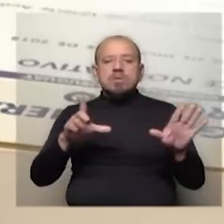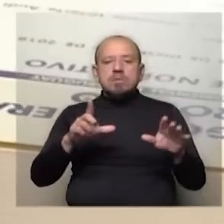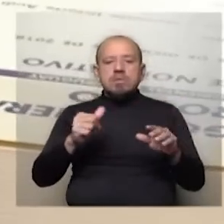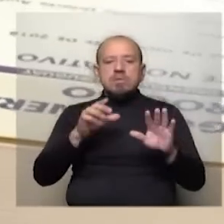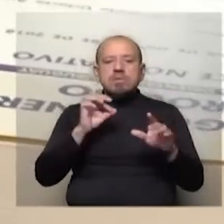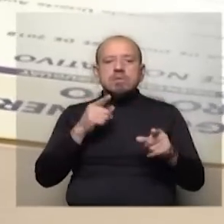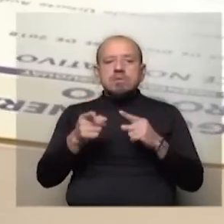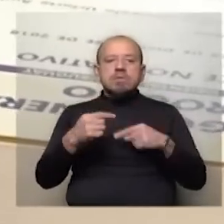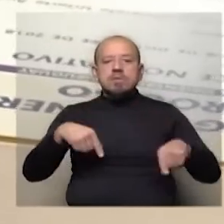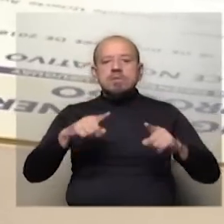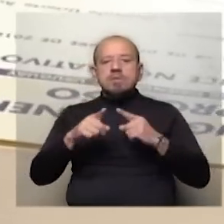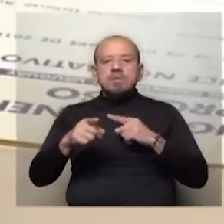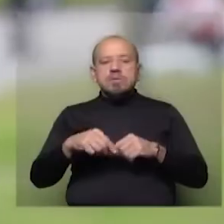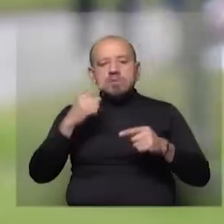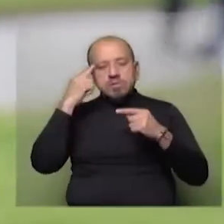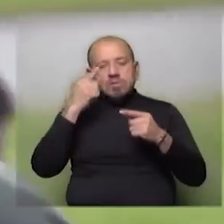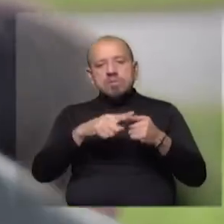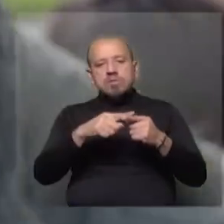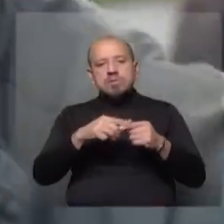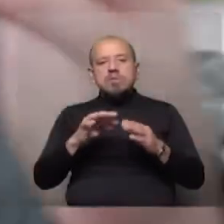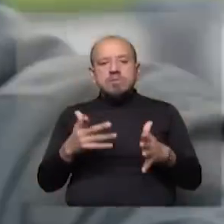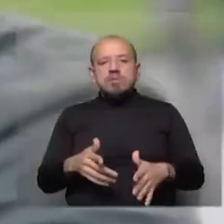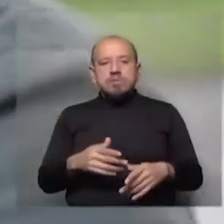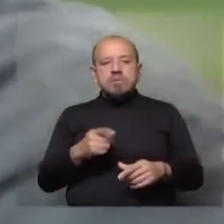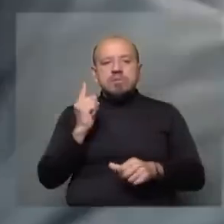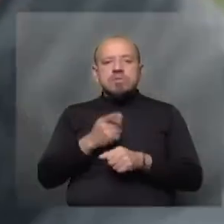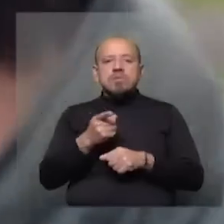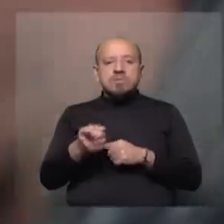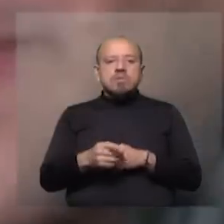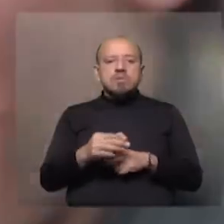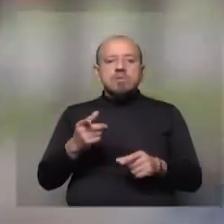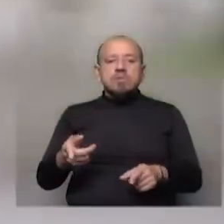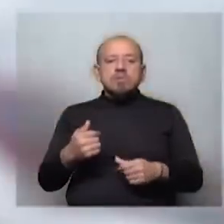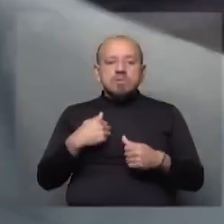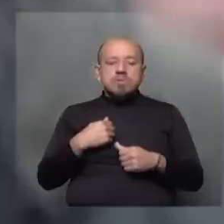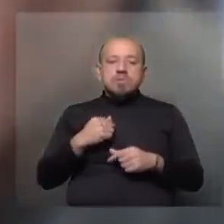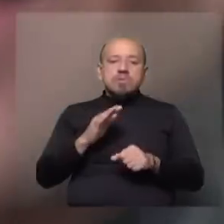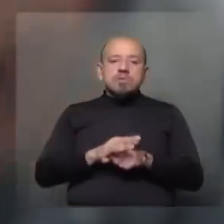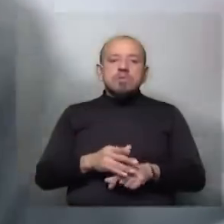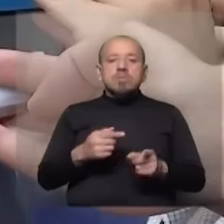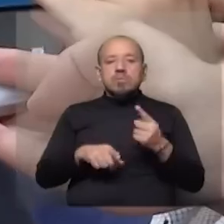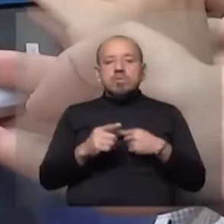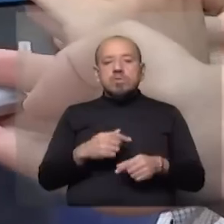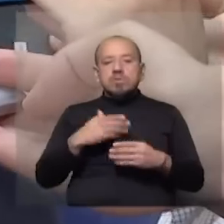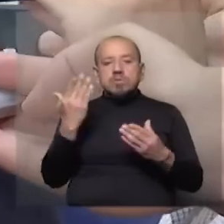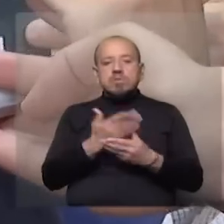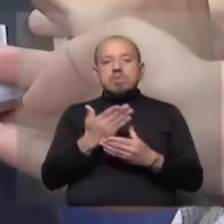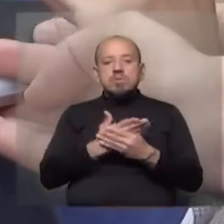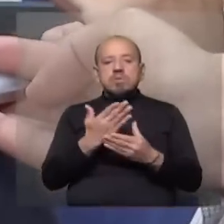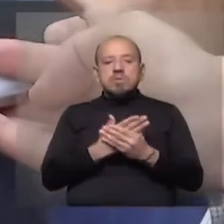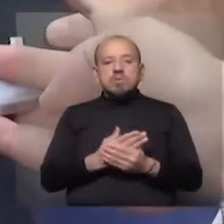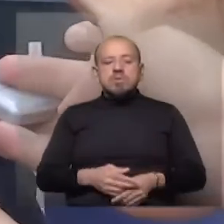no existen elementos ni objetivos ni subjetivos para imputarle una omisión en su accionar por lo que el expediente debe